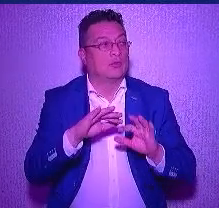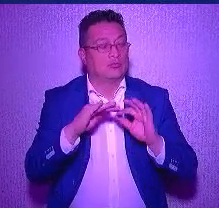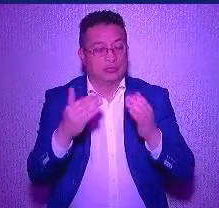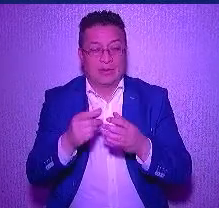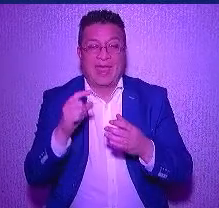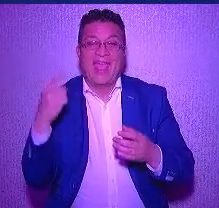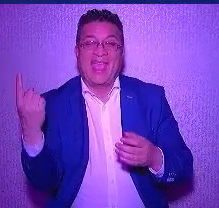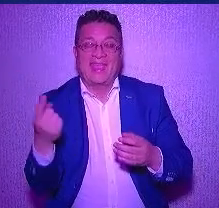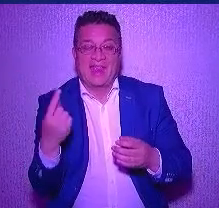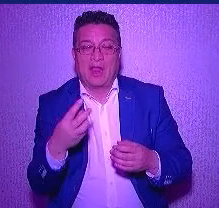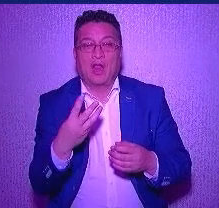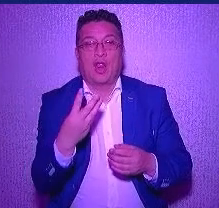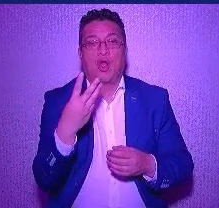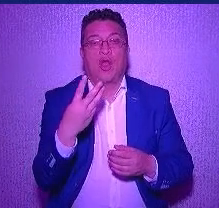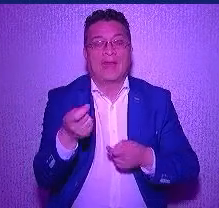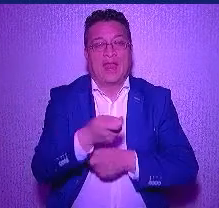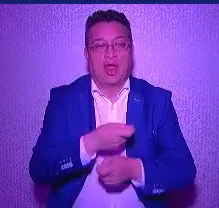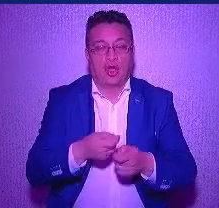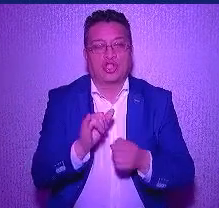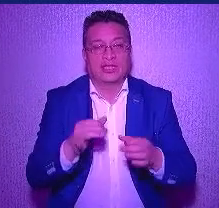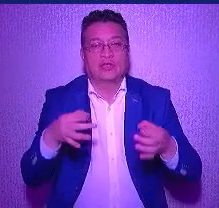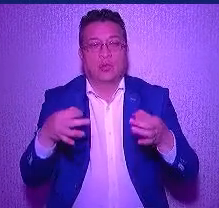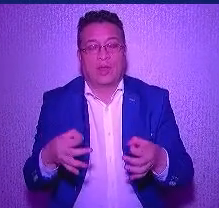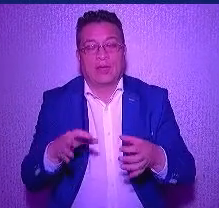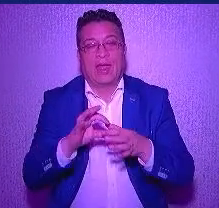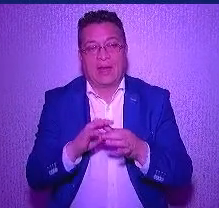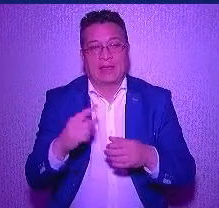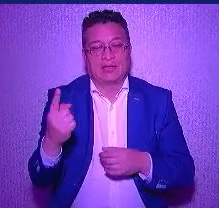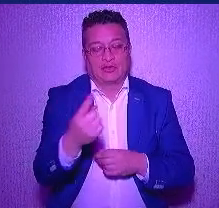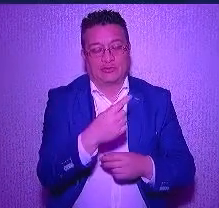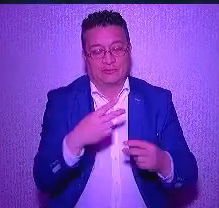networking y seguridad Muchas gracias por su tiempo y la